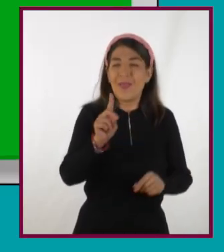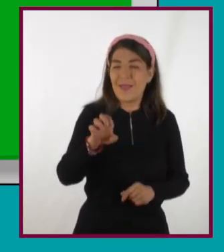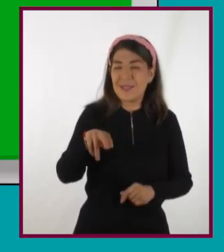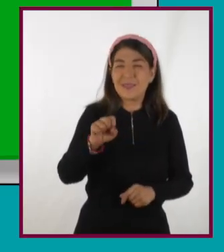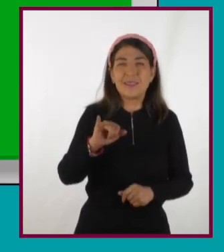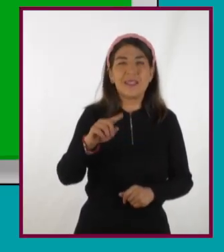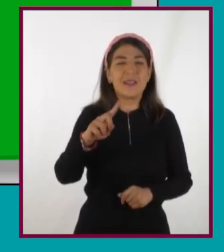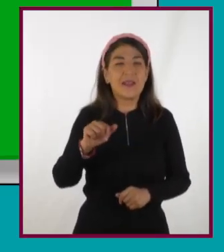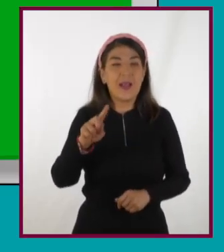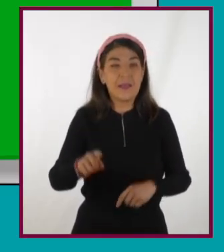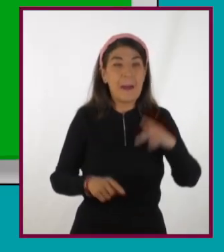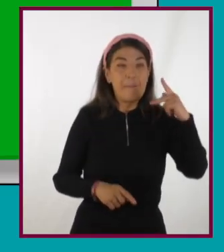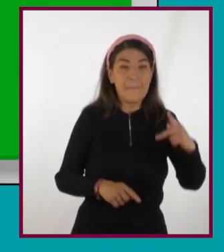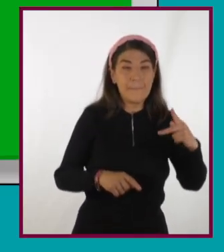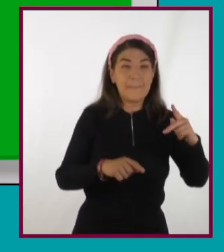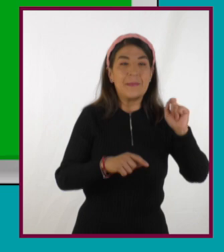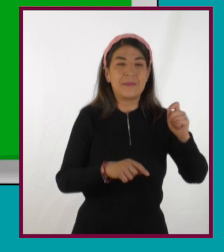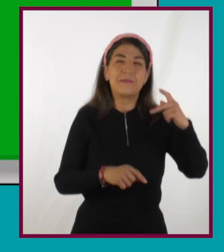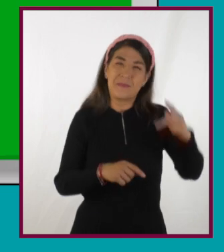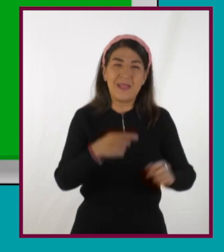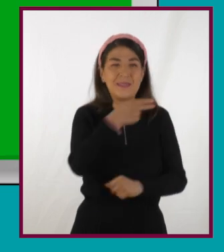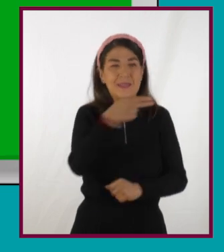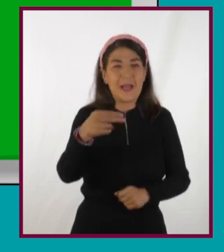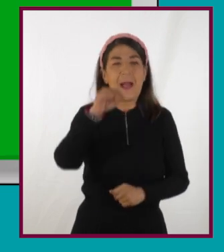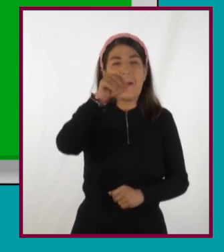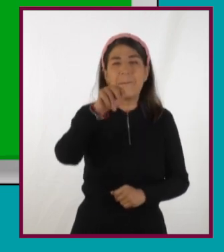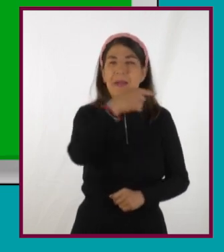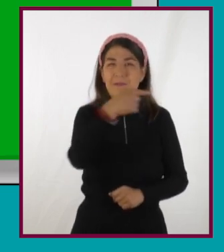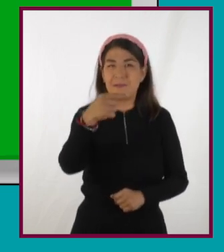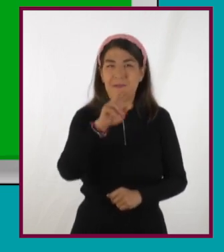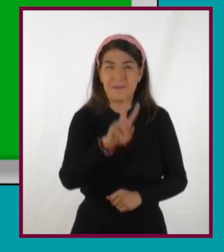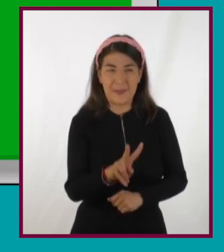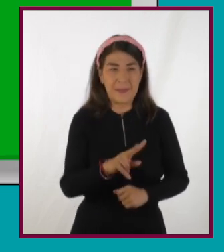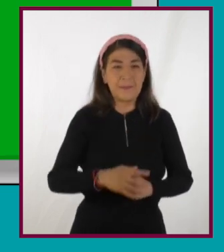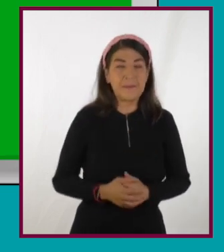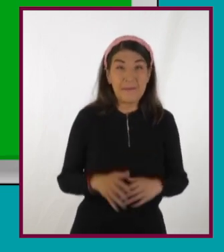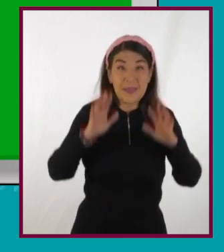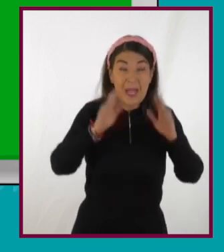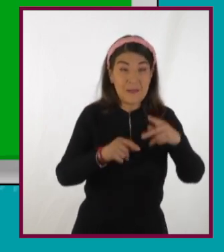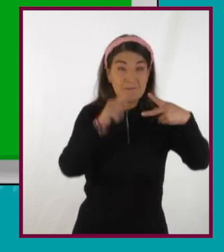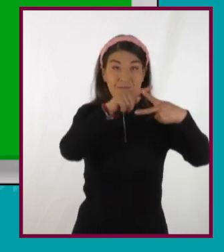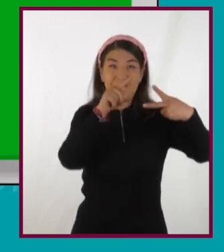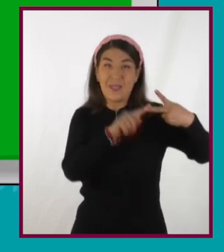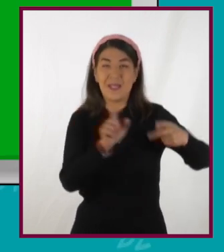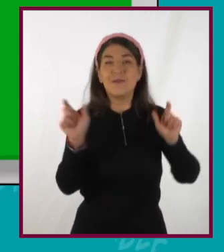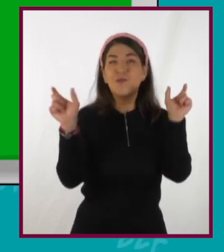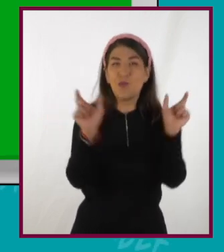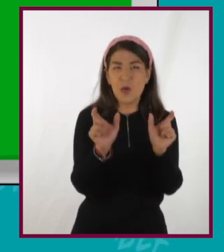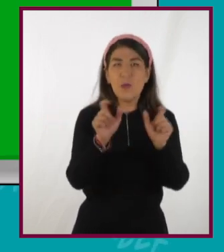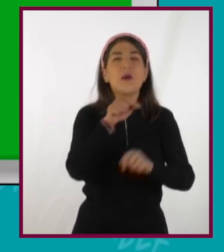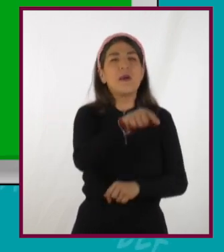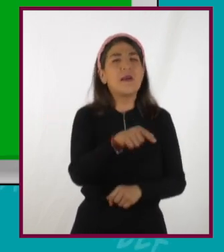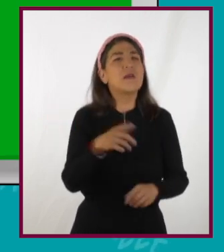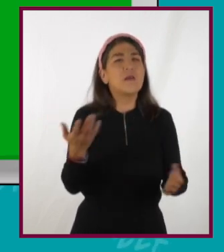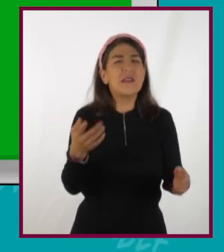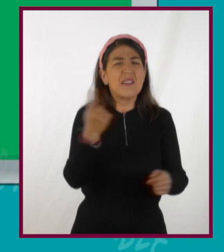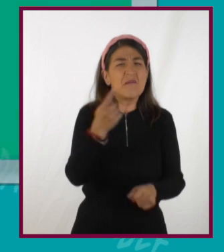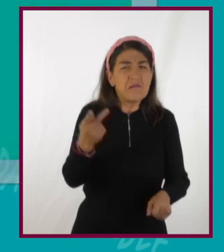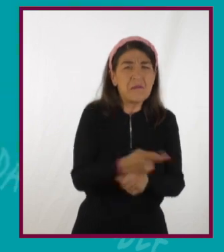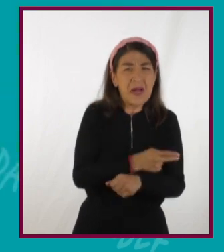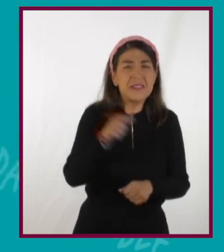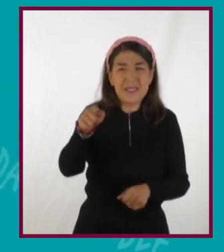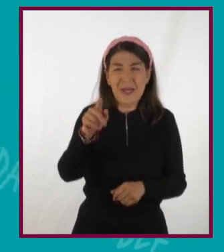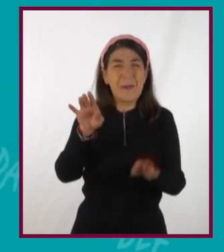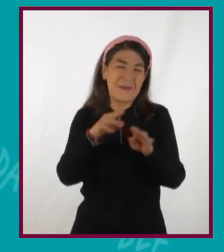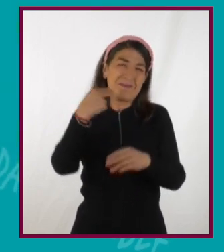densidad dividiendo la masa entre el volumen, como está aquí. Y ahora que ya tenemos las dos fórmulas, podemos imaginar qué es lo que pasa con el